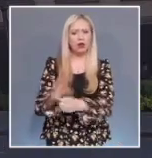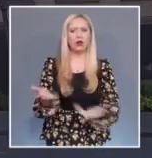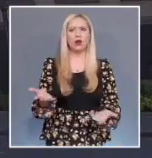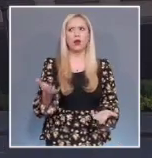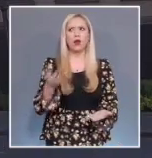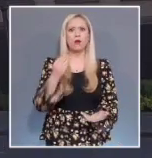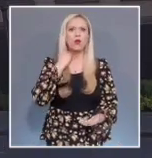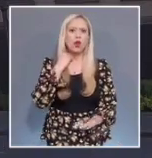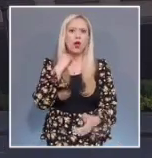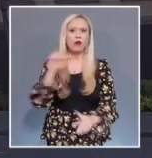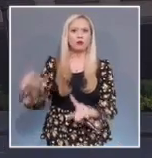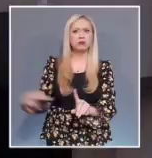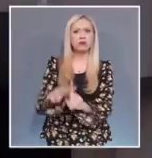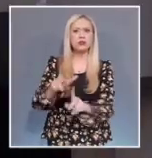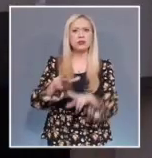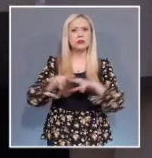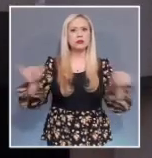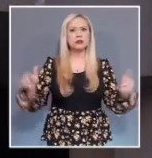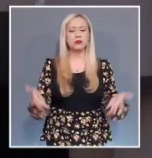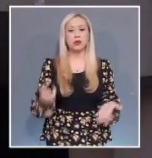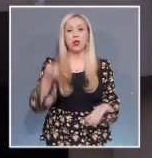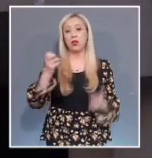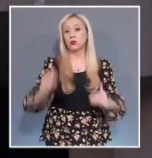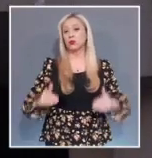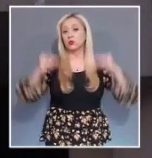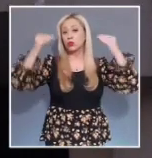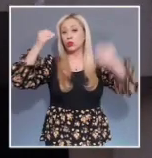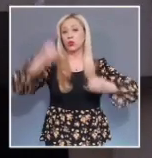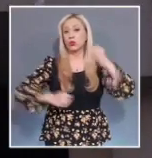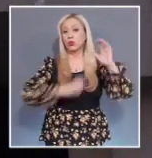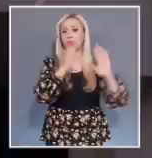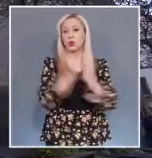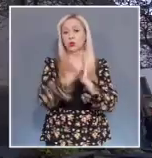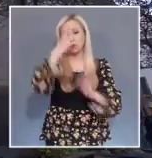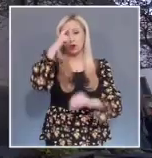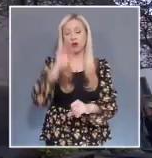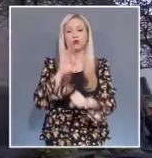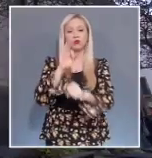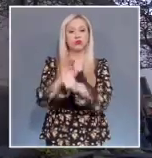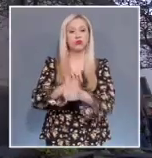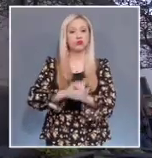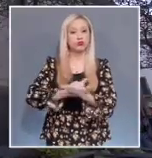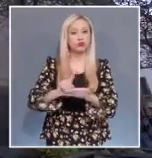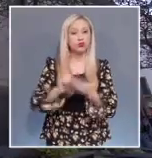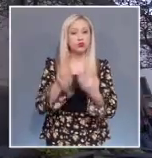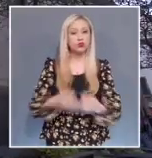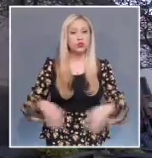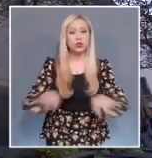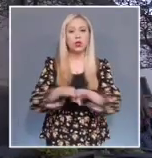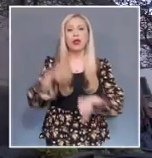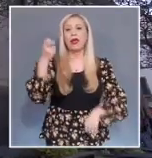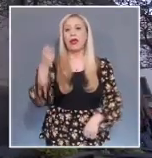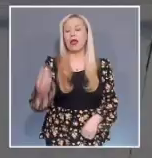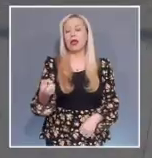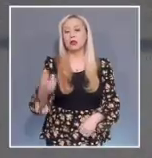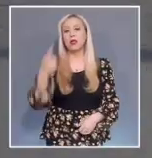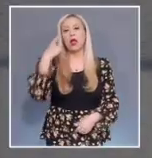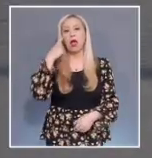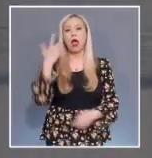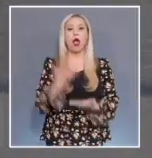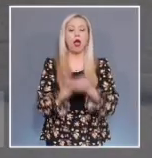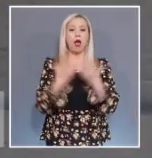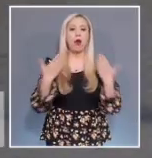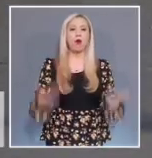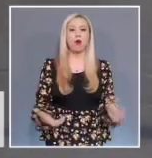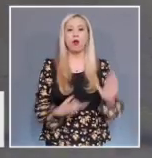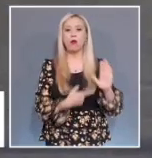Justicia, al cumplir su mandato constitucional de proteger los derechos fundamentales, ha emitido criterios respecto de este delito. Al resolver